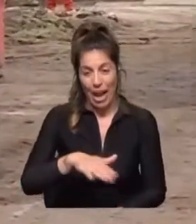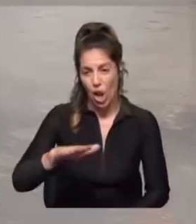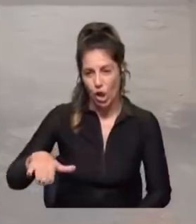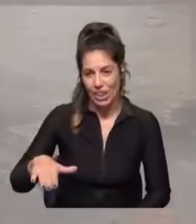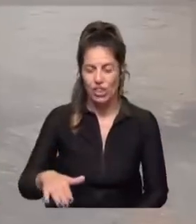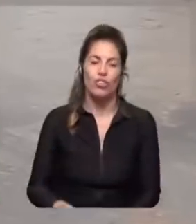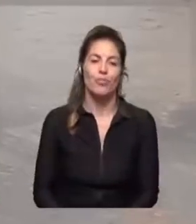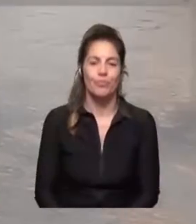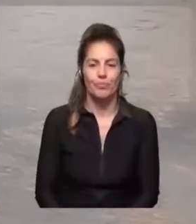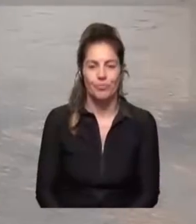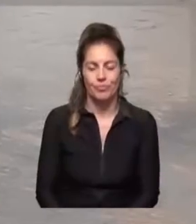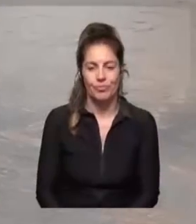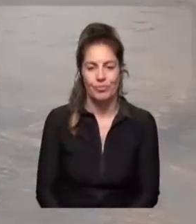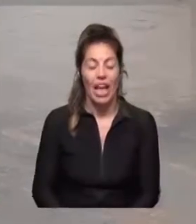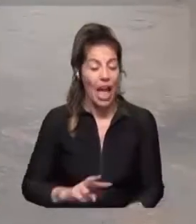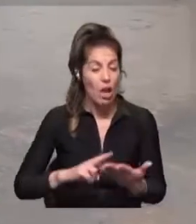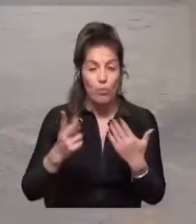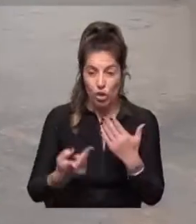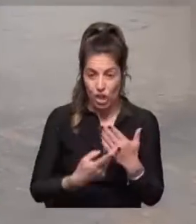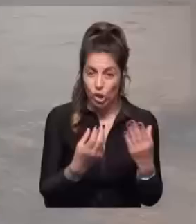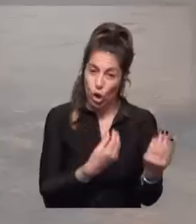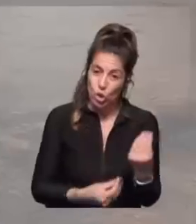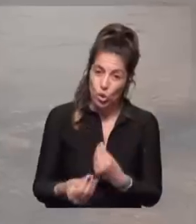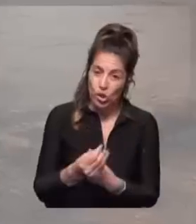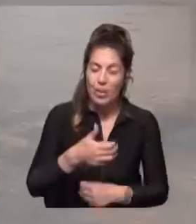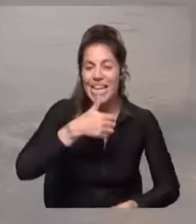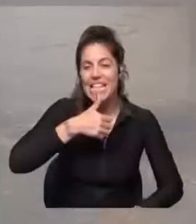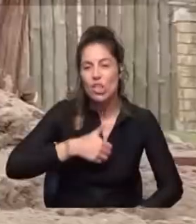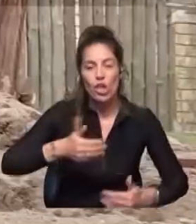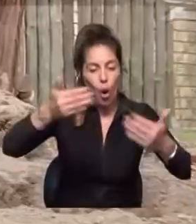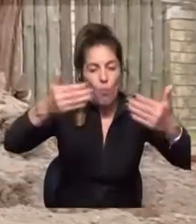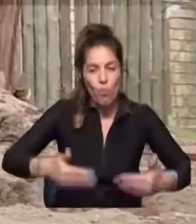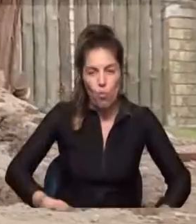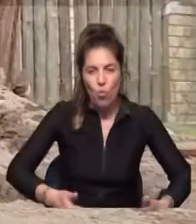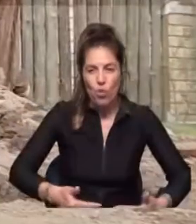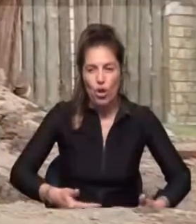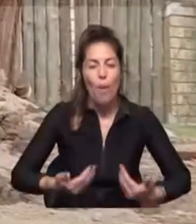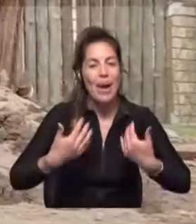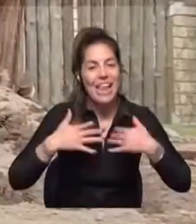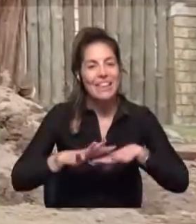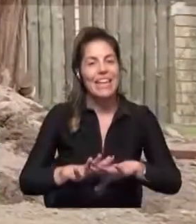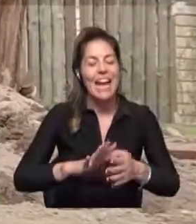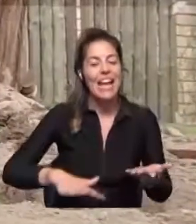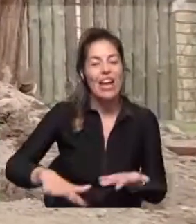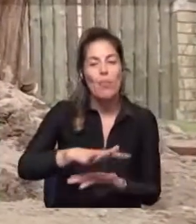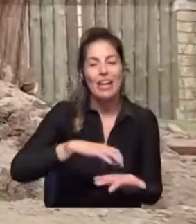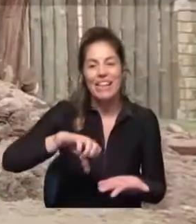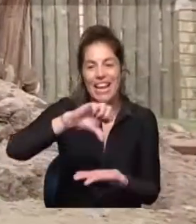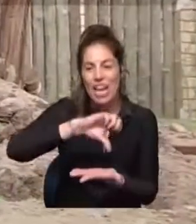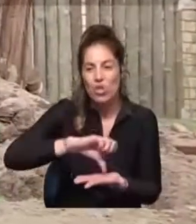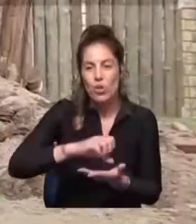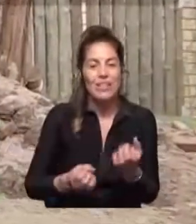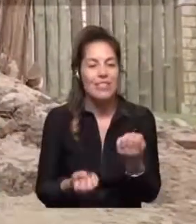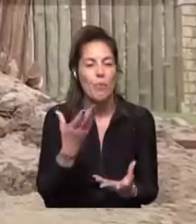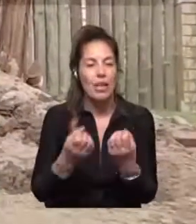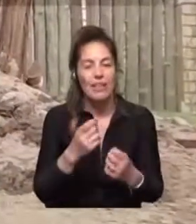niños y niñas el proyecto sustituye los históricos muros por rejas para integrar el parque a la ciudad y se plantarán